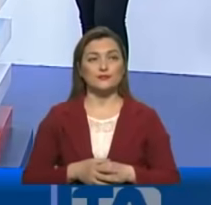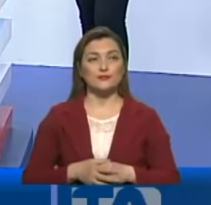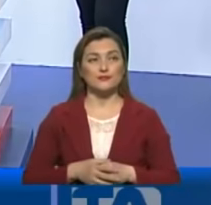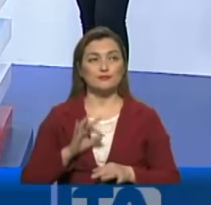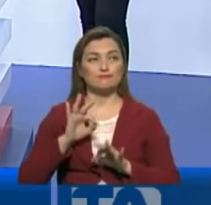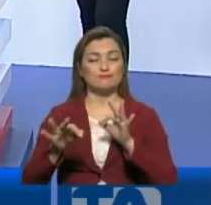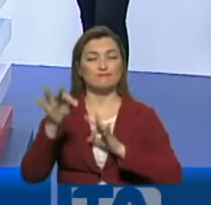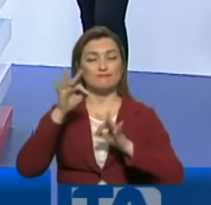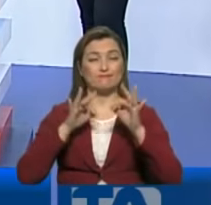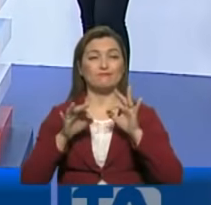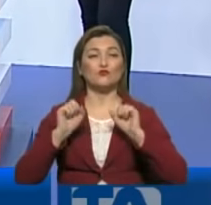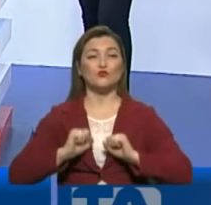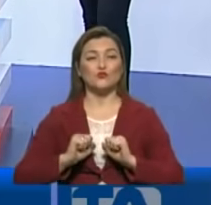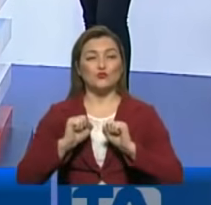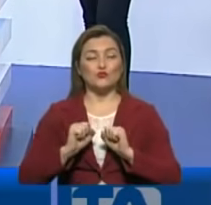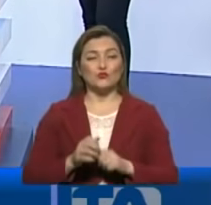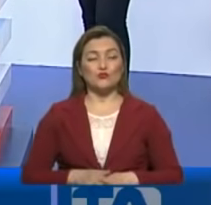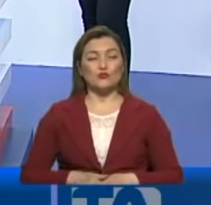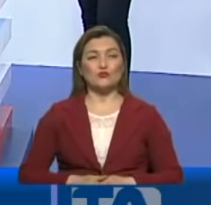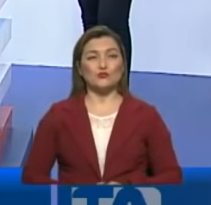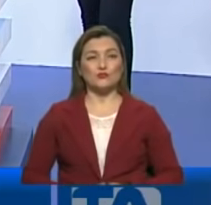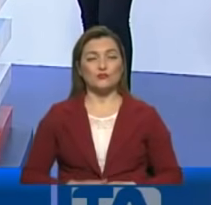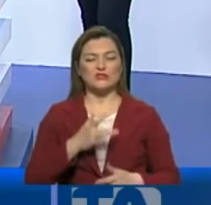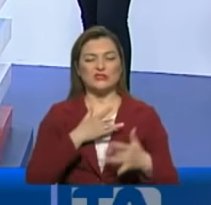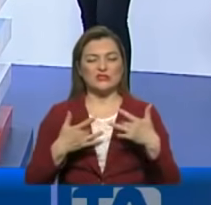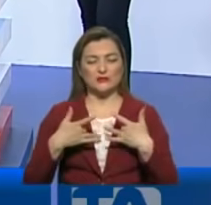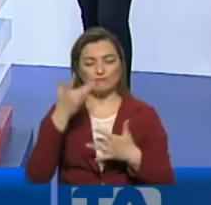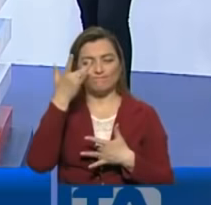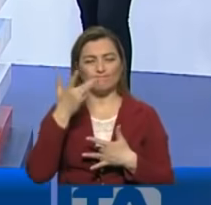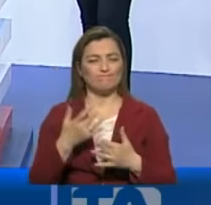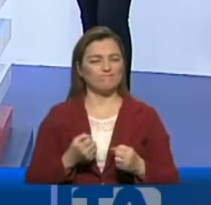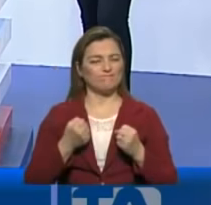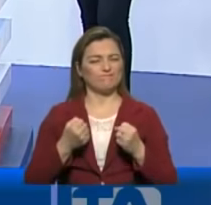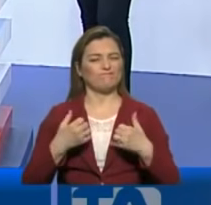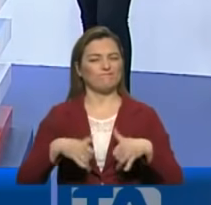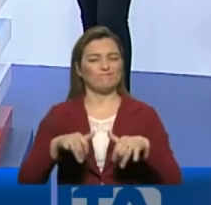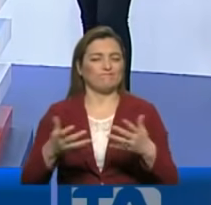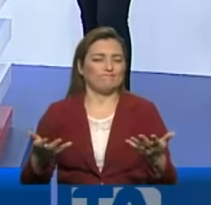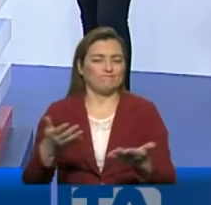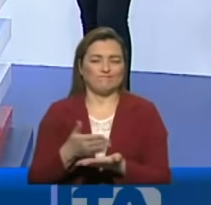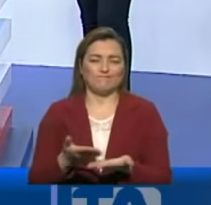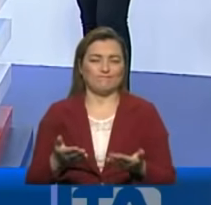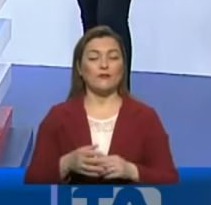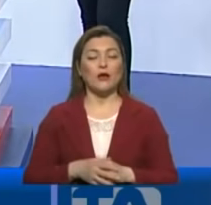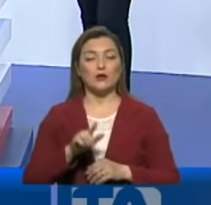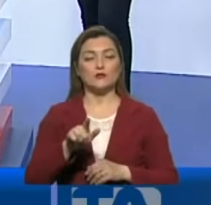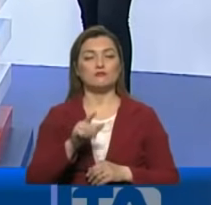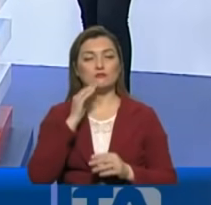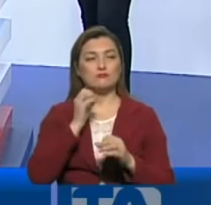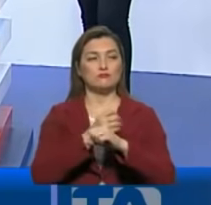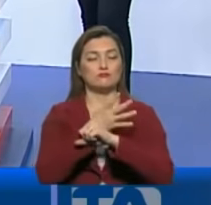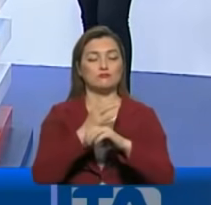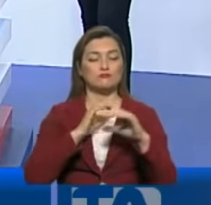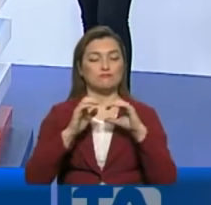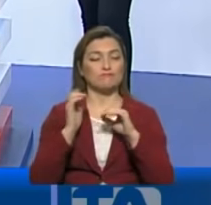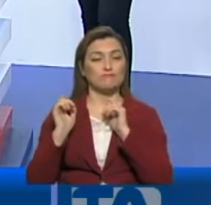estas coinfecciones que pueden alargar los síntomas y las enfermedades. Recuerden, bueno, amigos, que si ustedes tienen comentarios, sugerencias, pueden